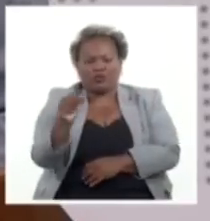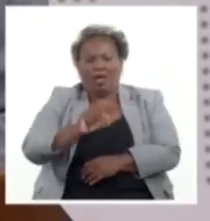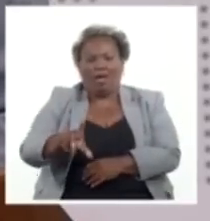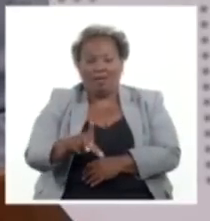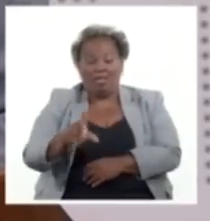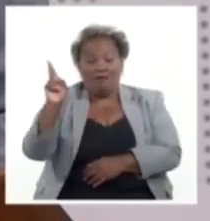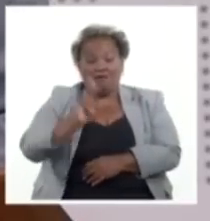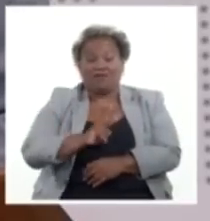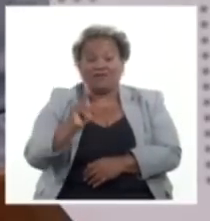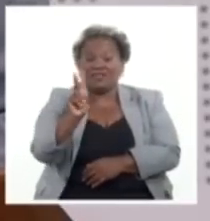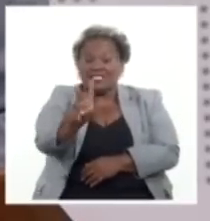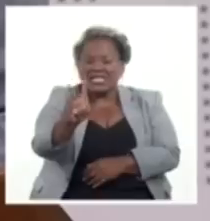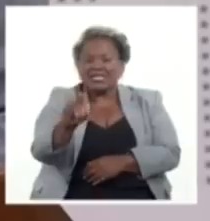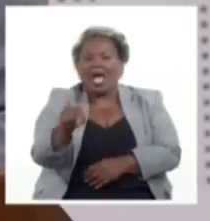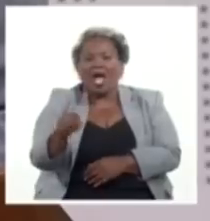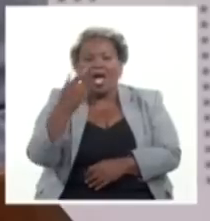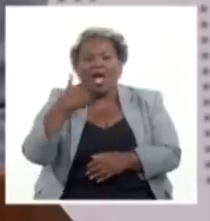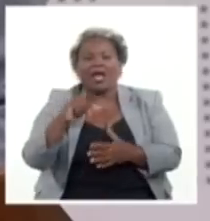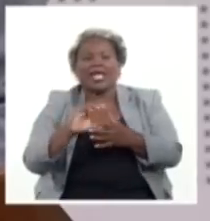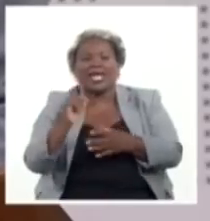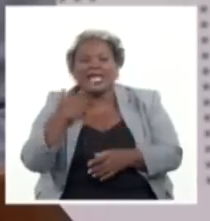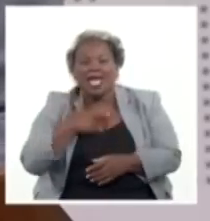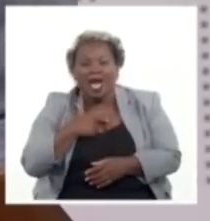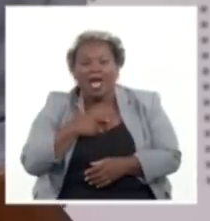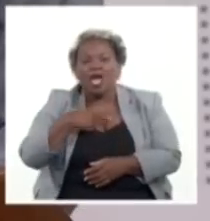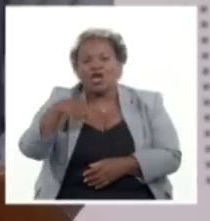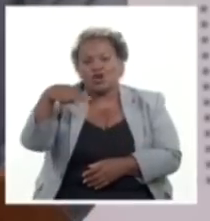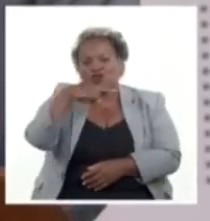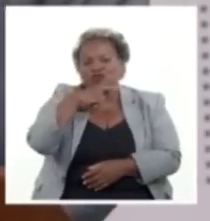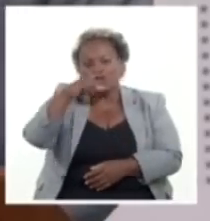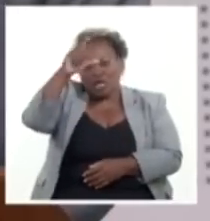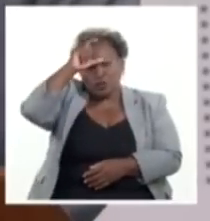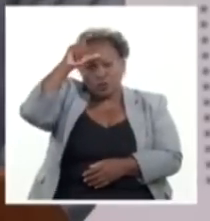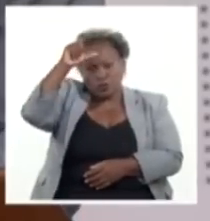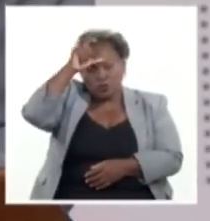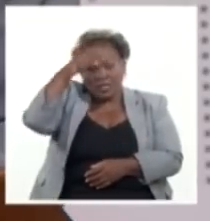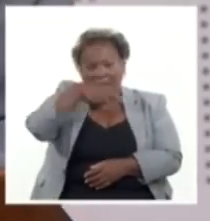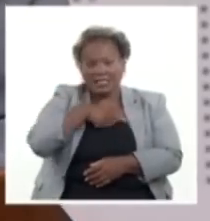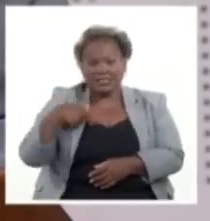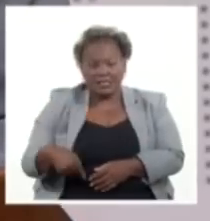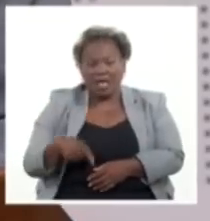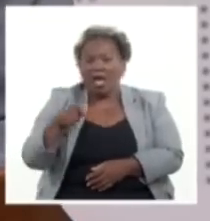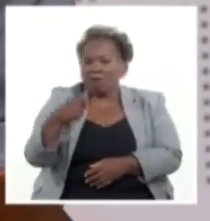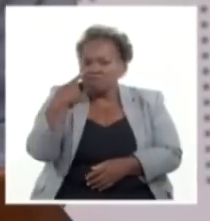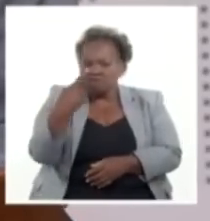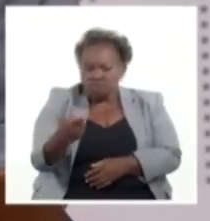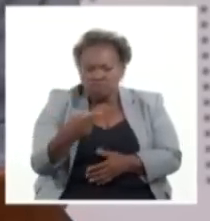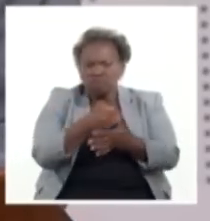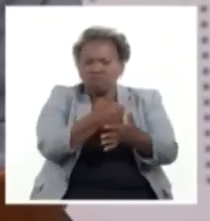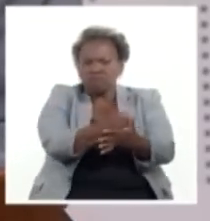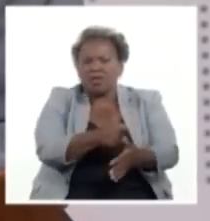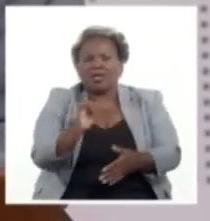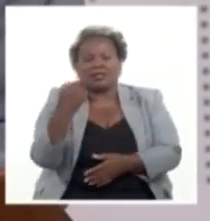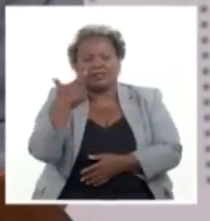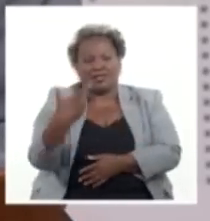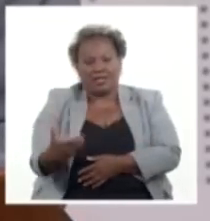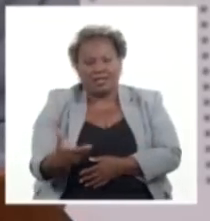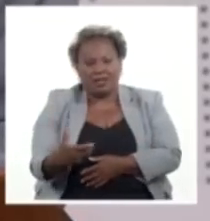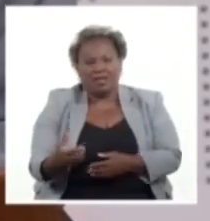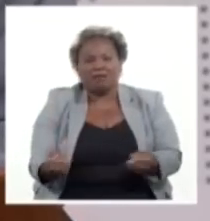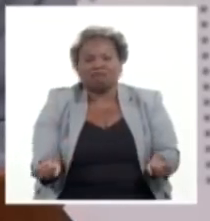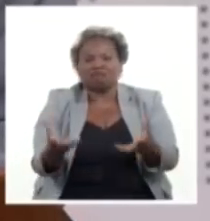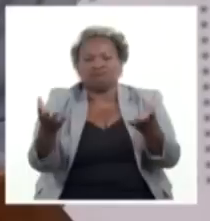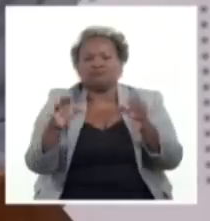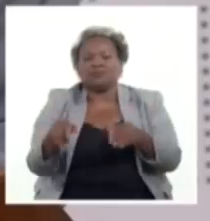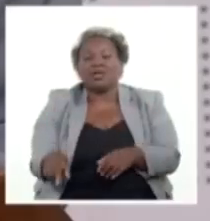a Argelia, Rusia, Turquía y China respondieron a invitaciones cruzadas por sus gobiernos y al interés de promover y